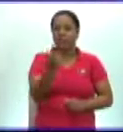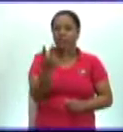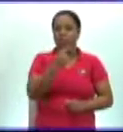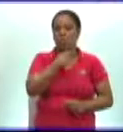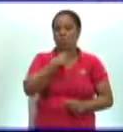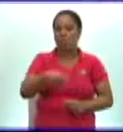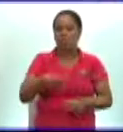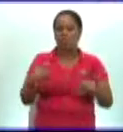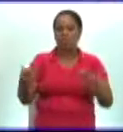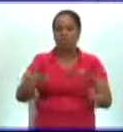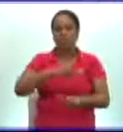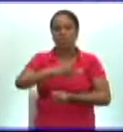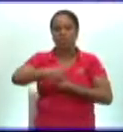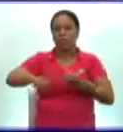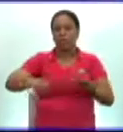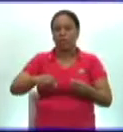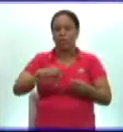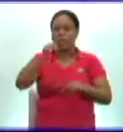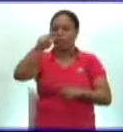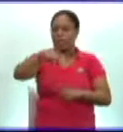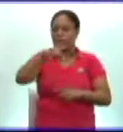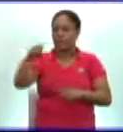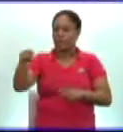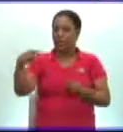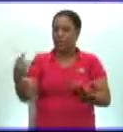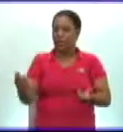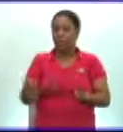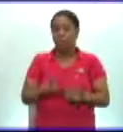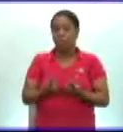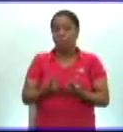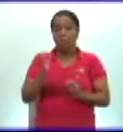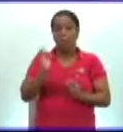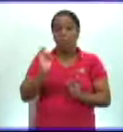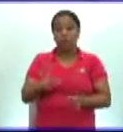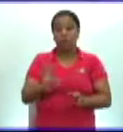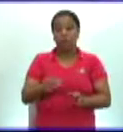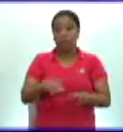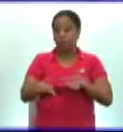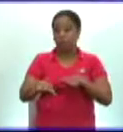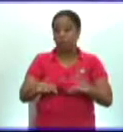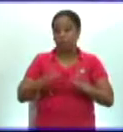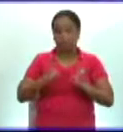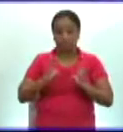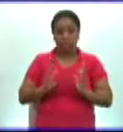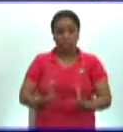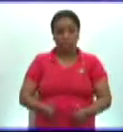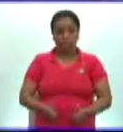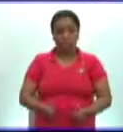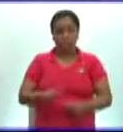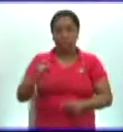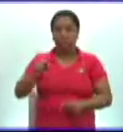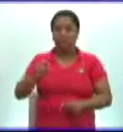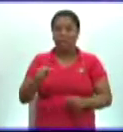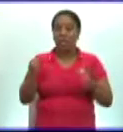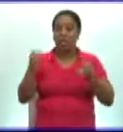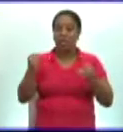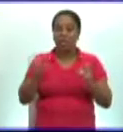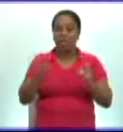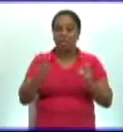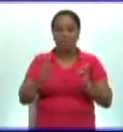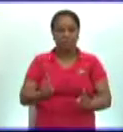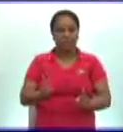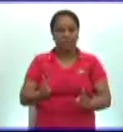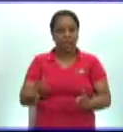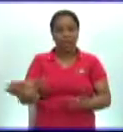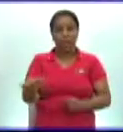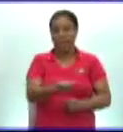que cambia en el esquema, porque sigue siendo un movimiento rectilíneo uniforme, por lo tanto las fuerzas en pareja van a ser de